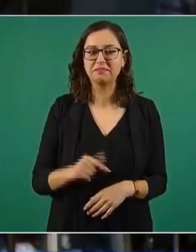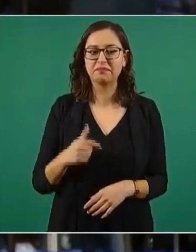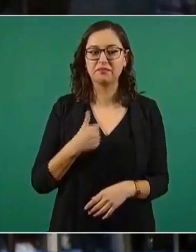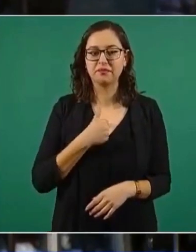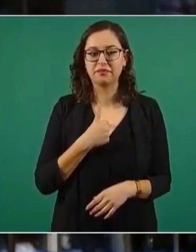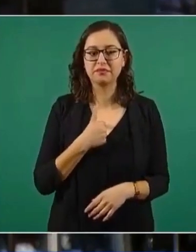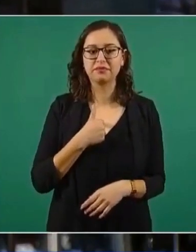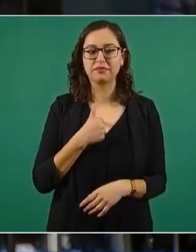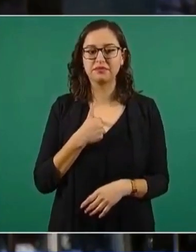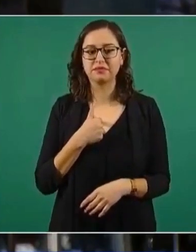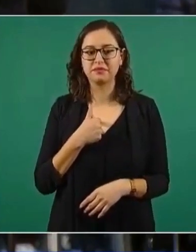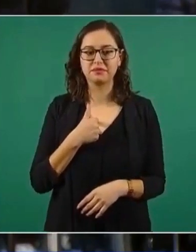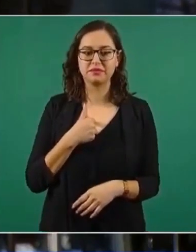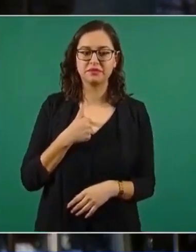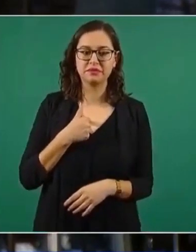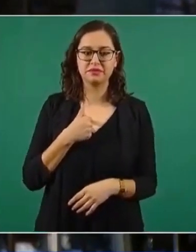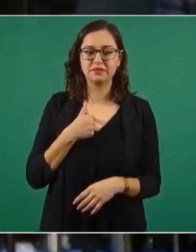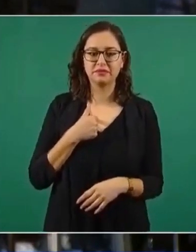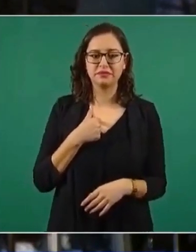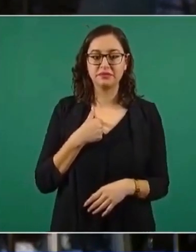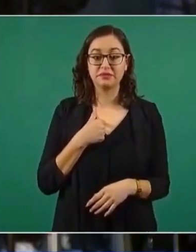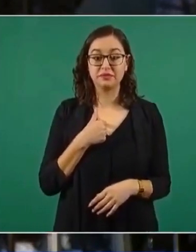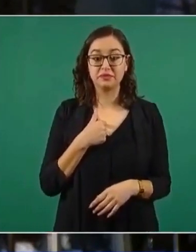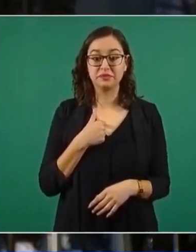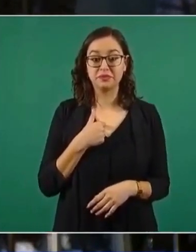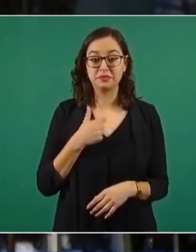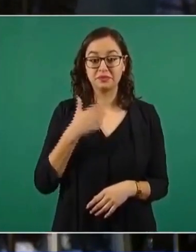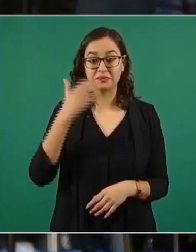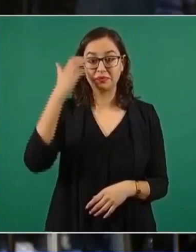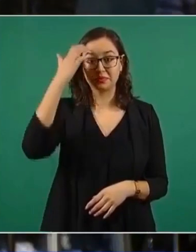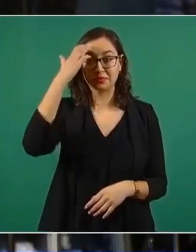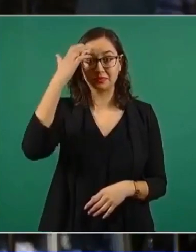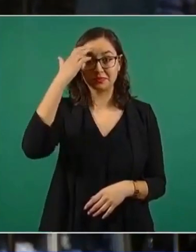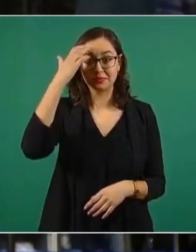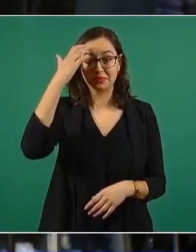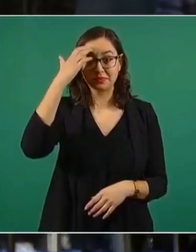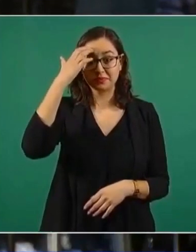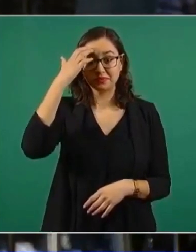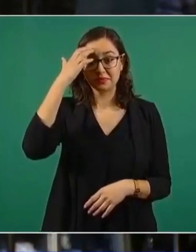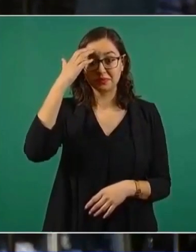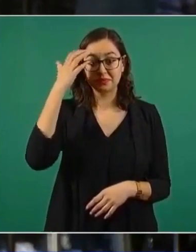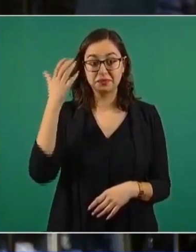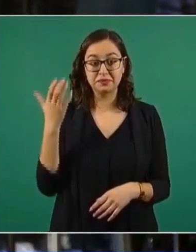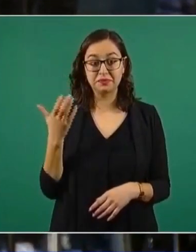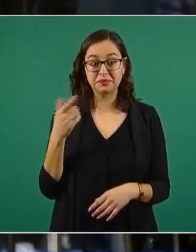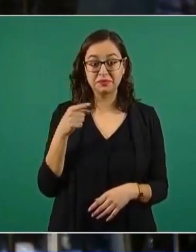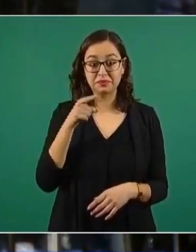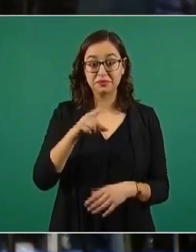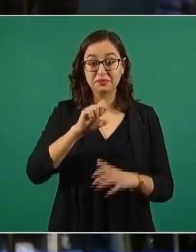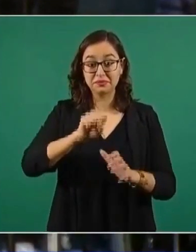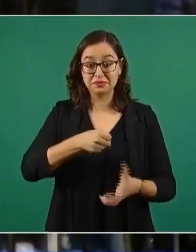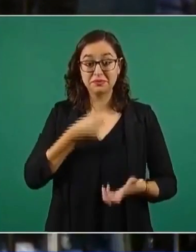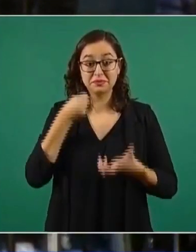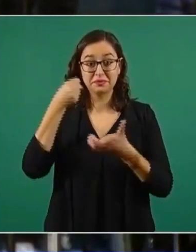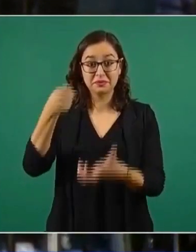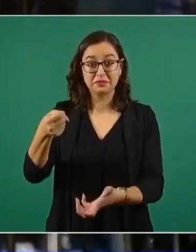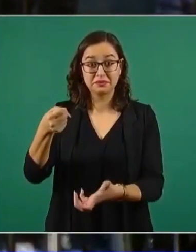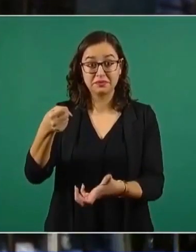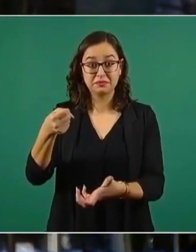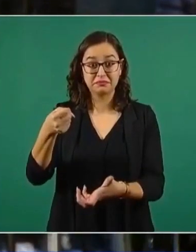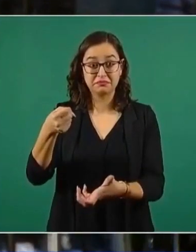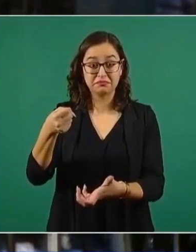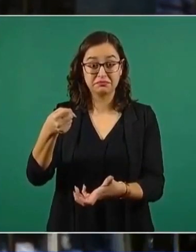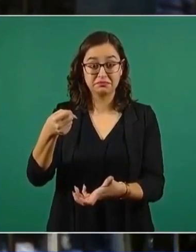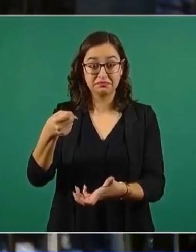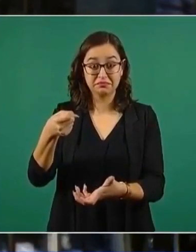presupuesto, que usted seguramente lo conoce bien, que ha recibido Omar Fayad para la compra de